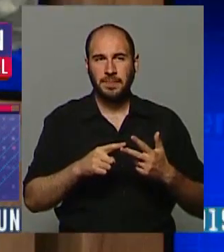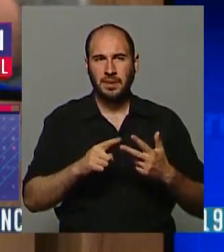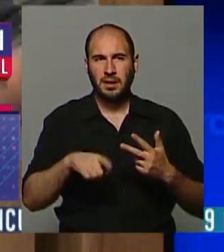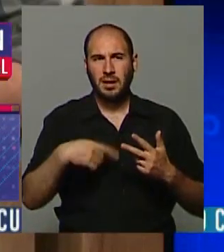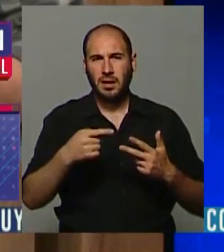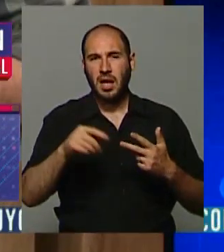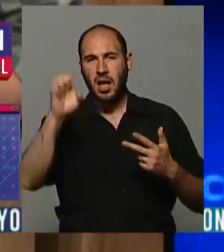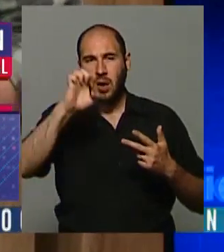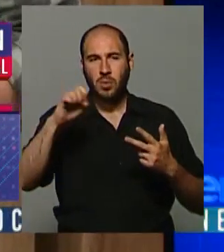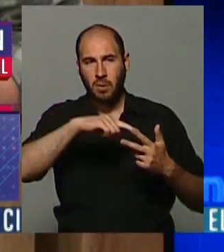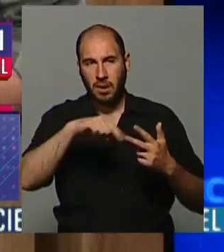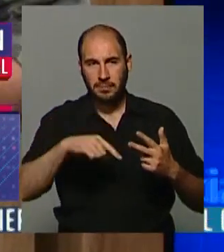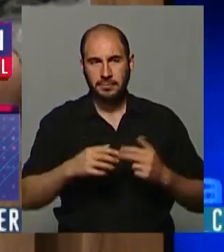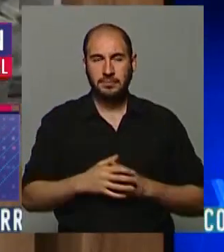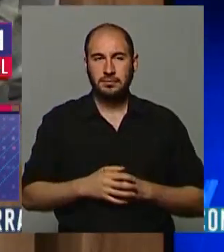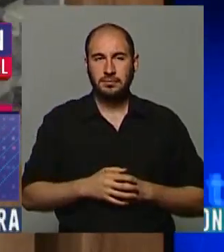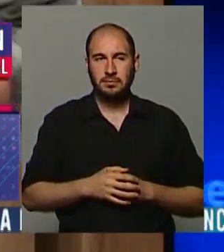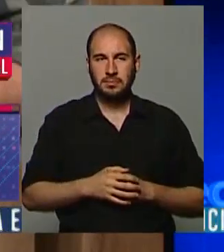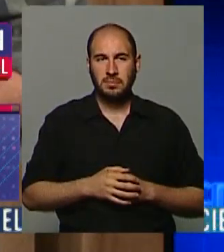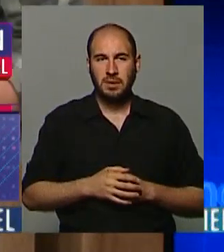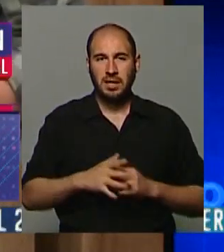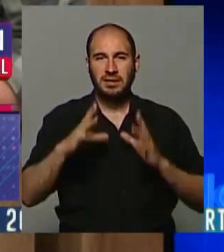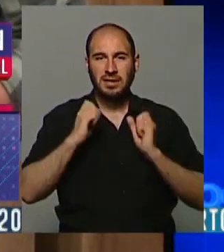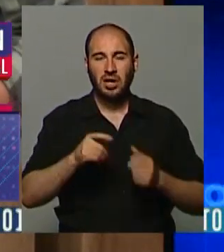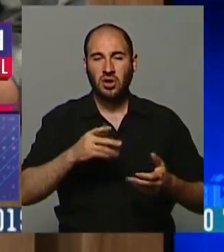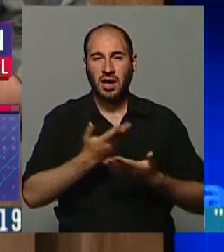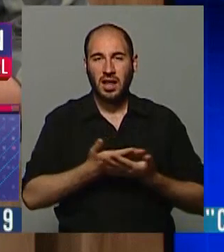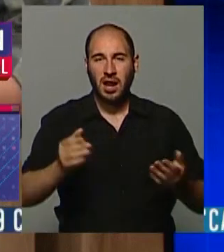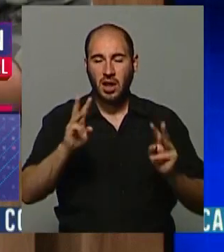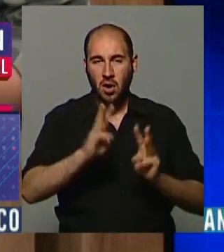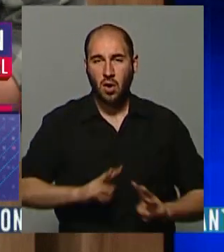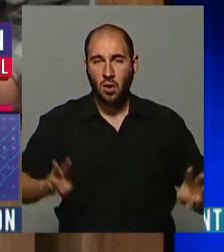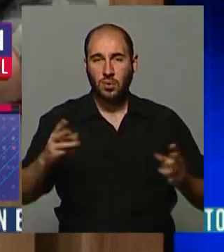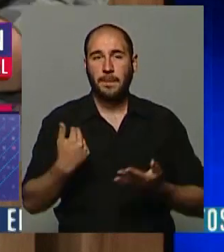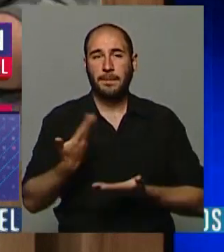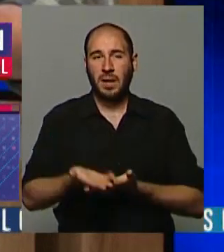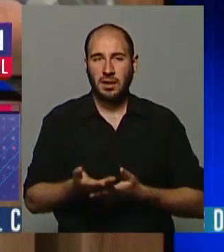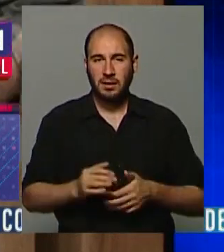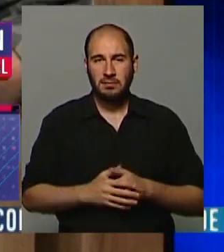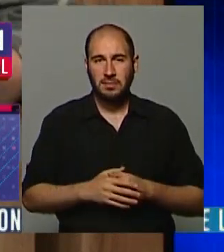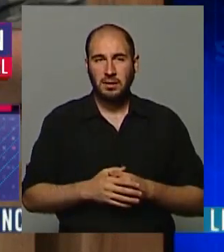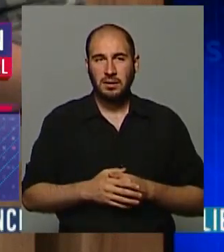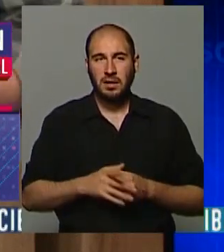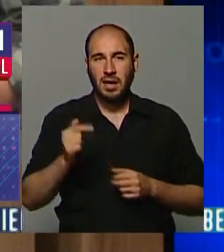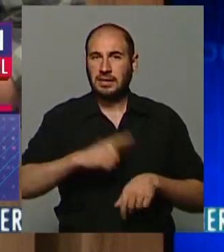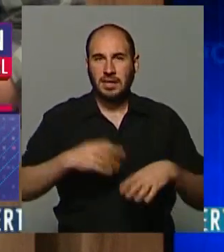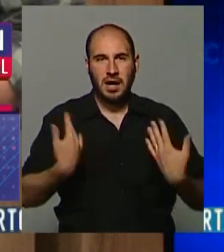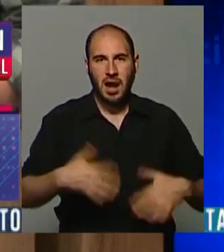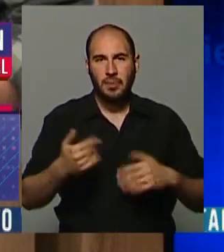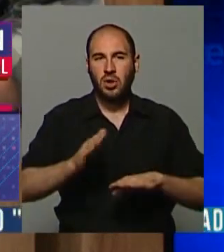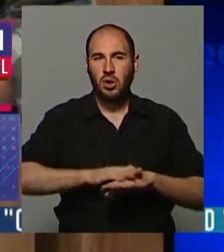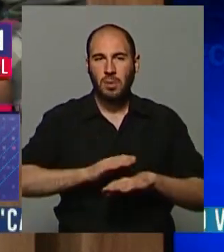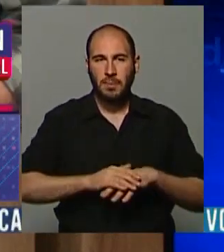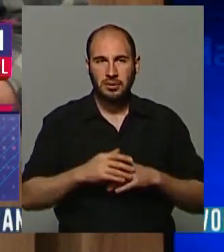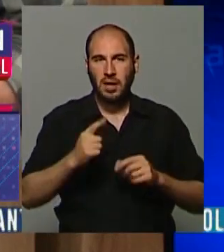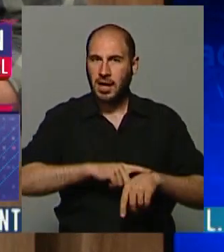sería toda Europa. En esto, el secretario general de la ONU pidió que se aceleren, ¿no es cierto?, los compromisos, hay